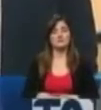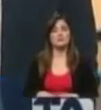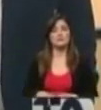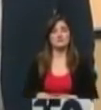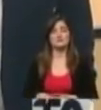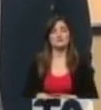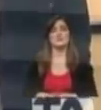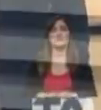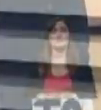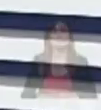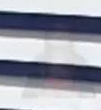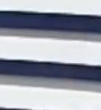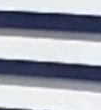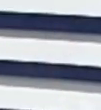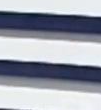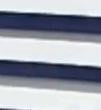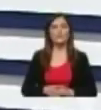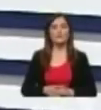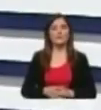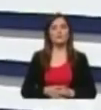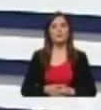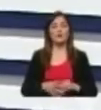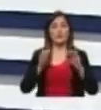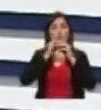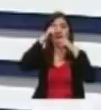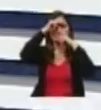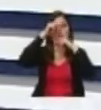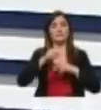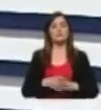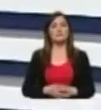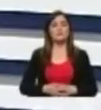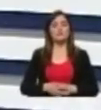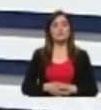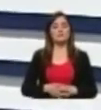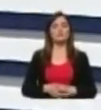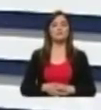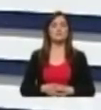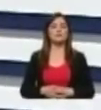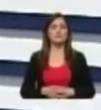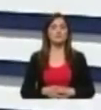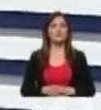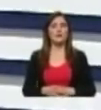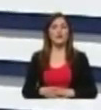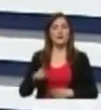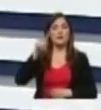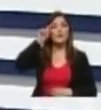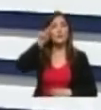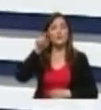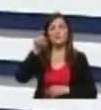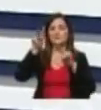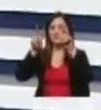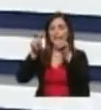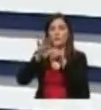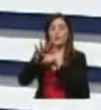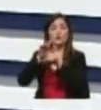Acoto, 24 horas. Más noticias, amigos. Que los niños mienten y que se han inventado todo, dice el abogado